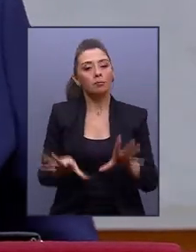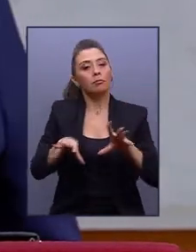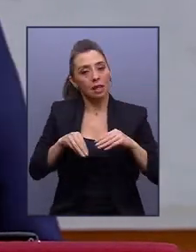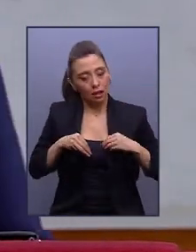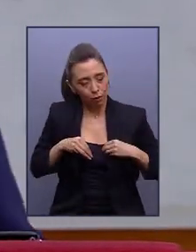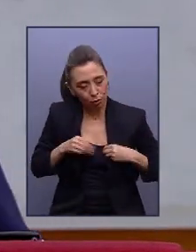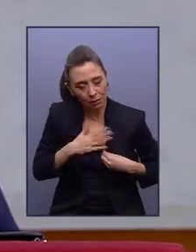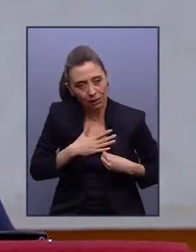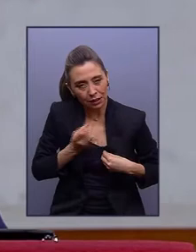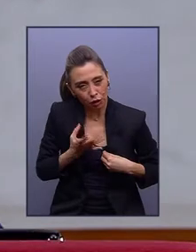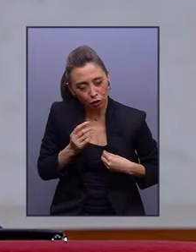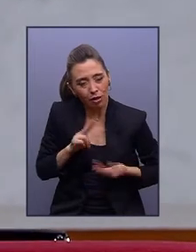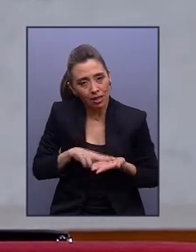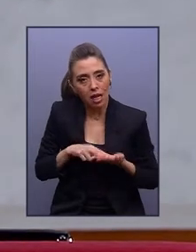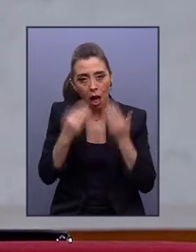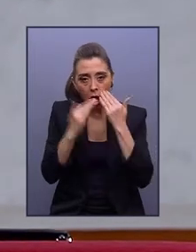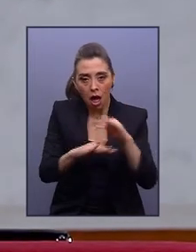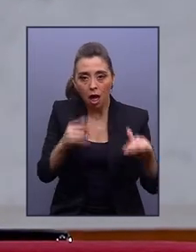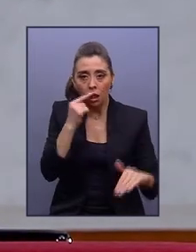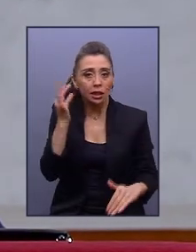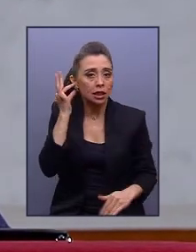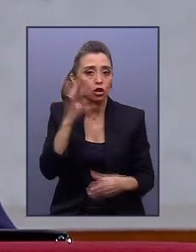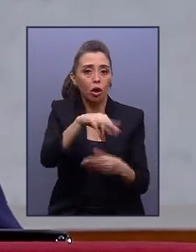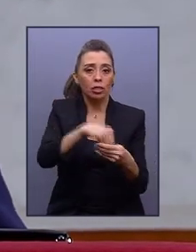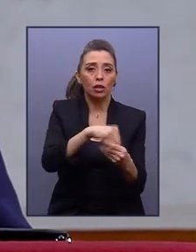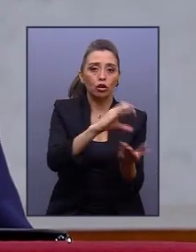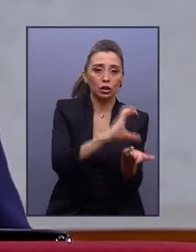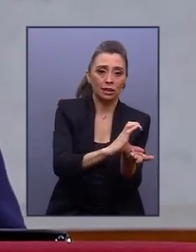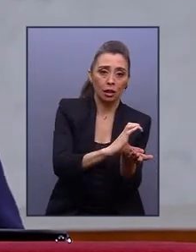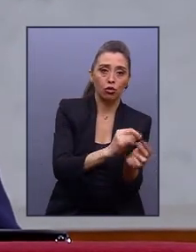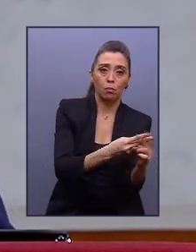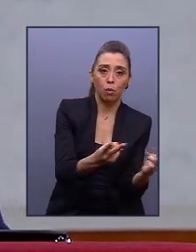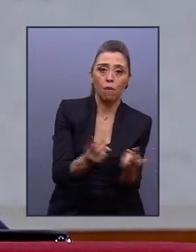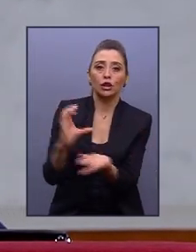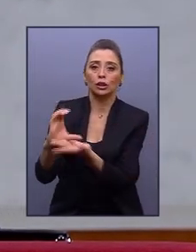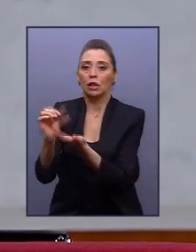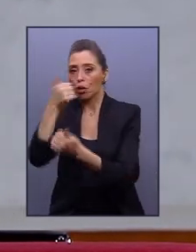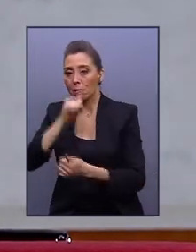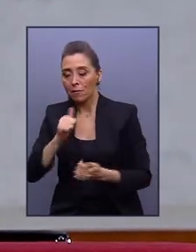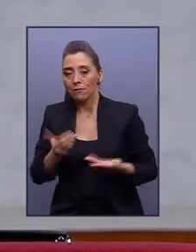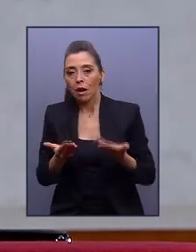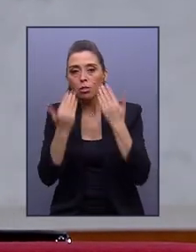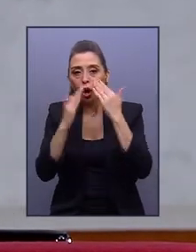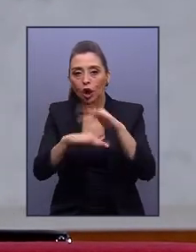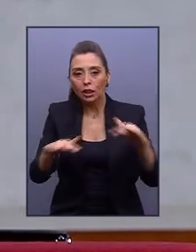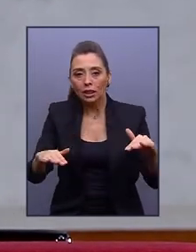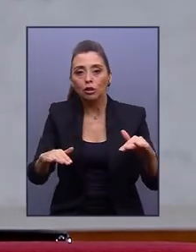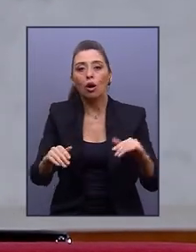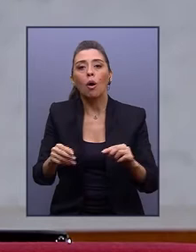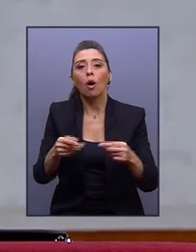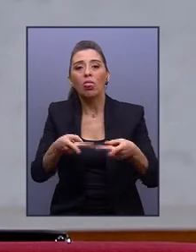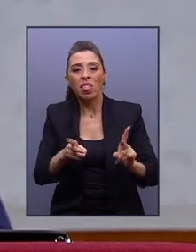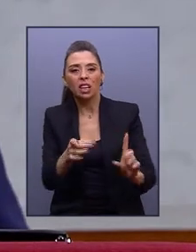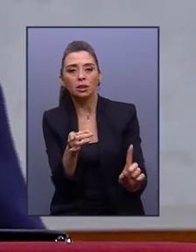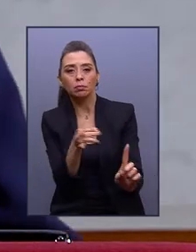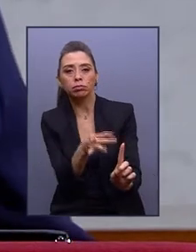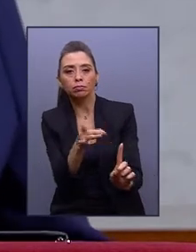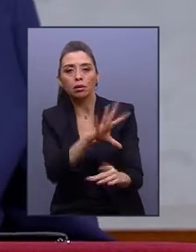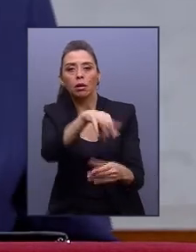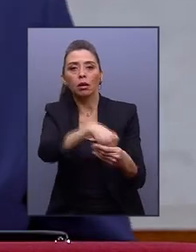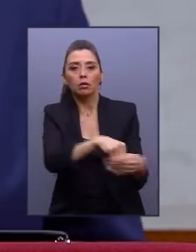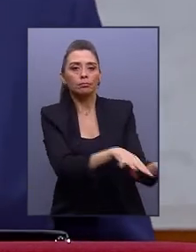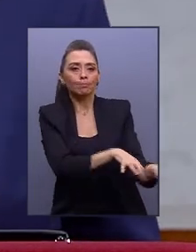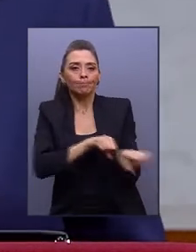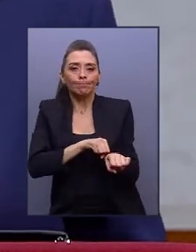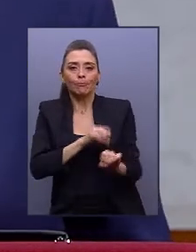Asumimos la dolorosa realidad de los niños y niñas en los centros tanto públicos como privados que atienden a niños con derechos vulnerados y que están al cuidado del